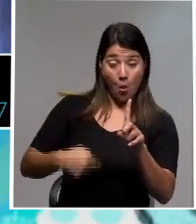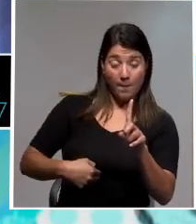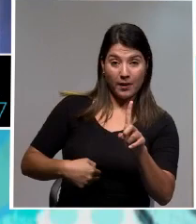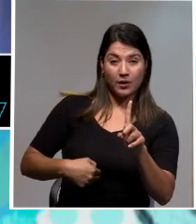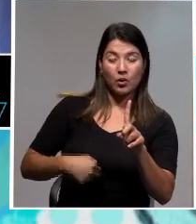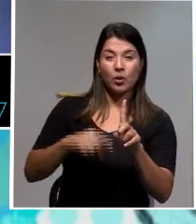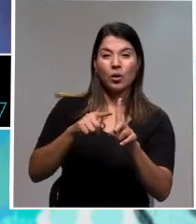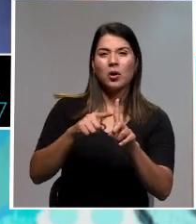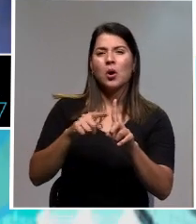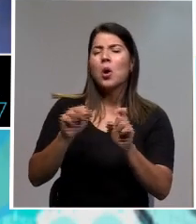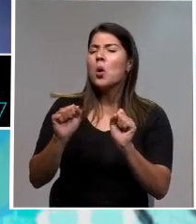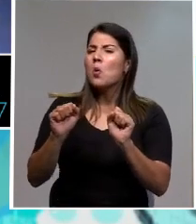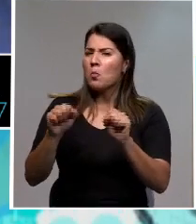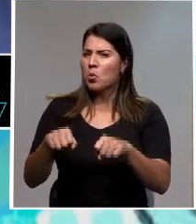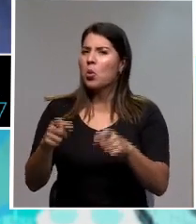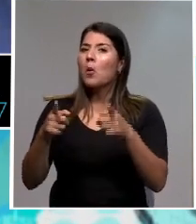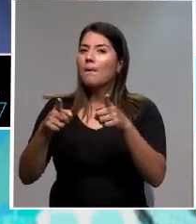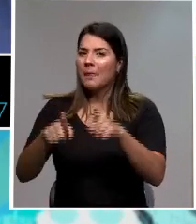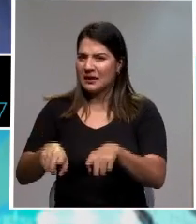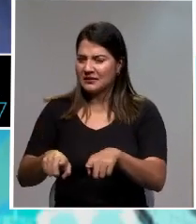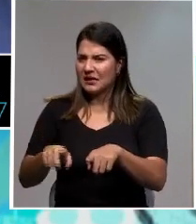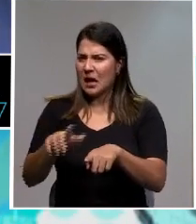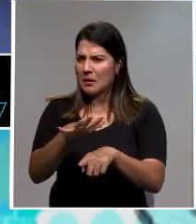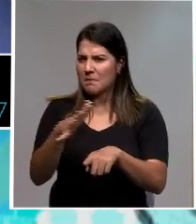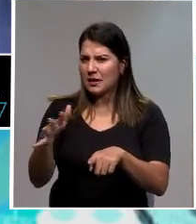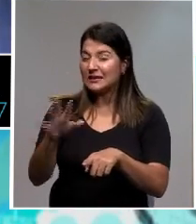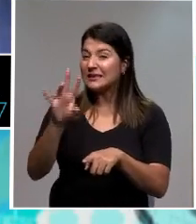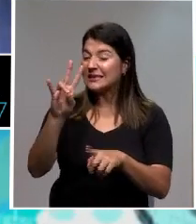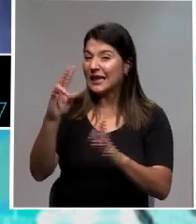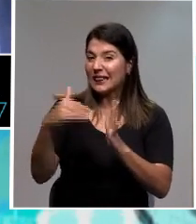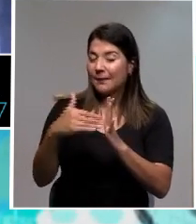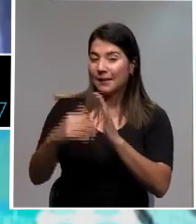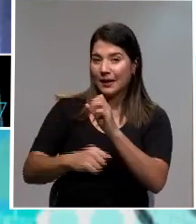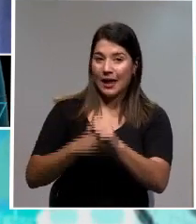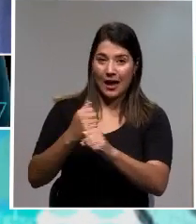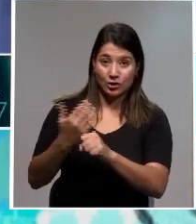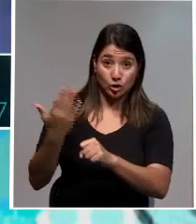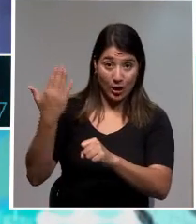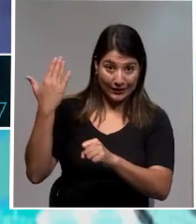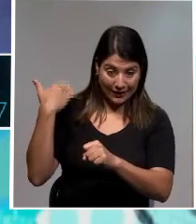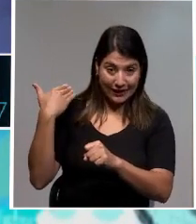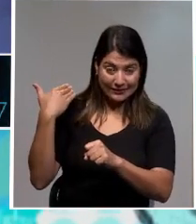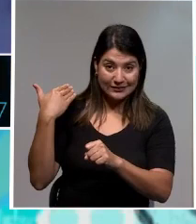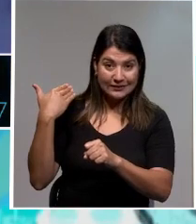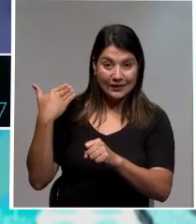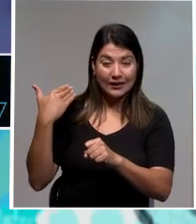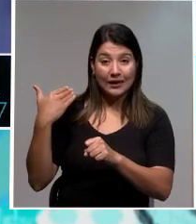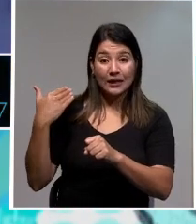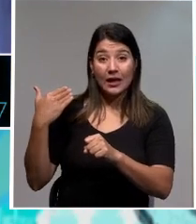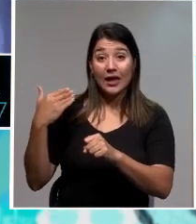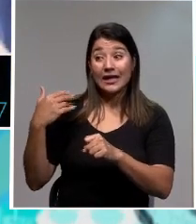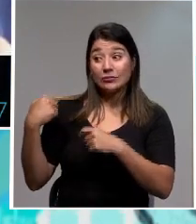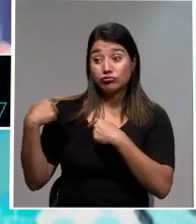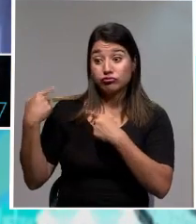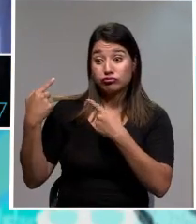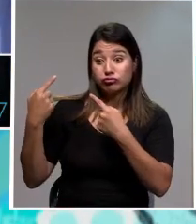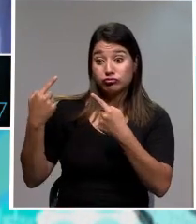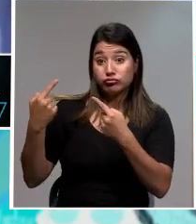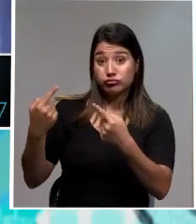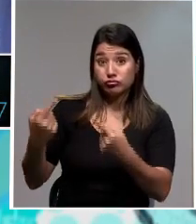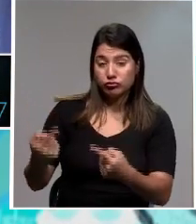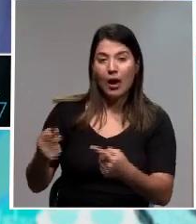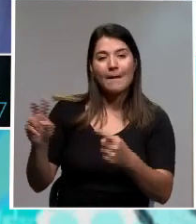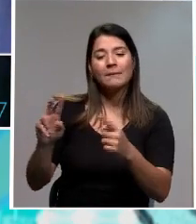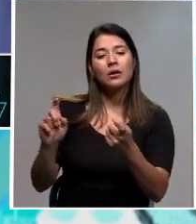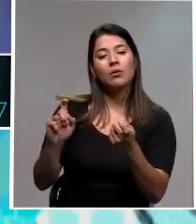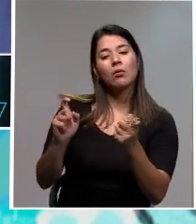humano se tuvo que dar posiblemente alrededor de hace 7.000 años atrás, tiempo suficiente para que este virus se fuera adaptando al ser